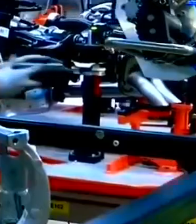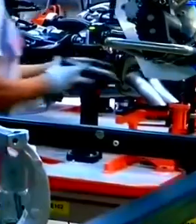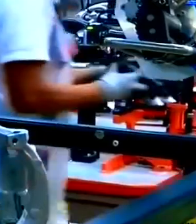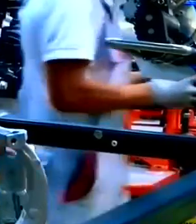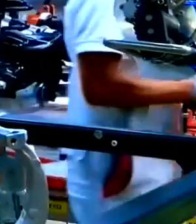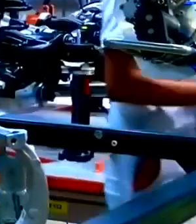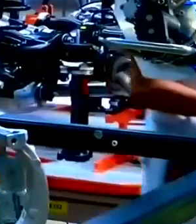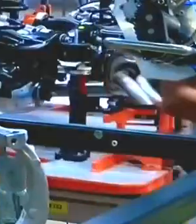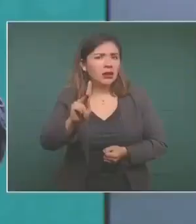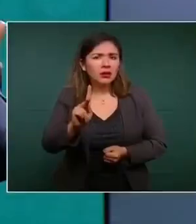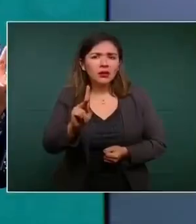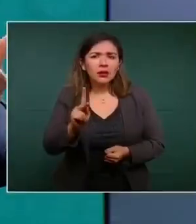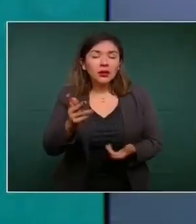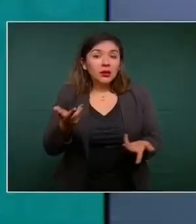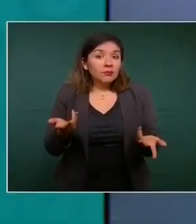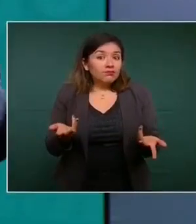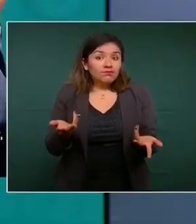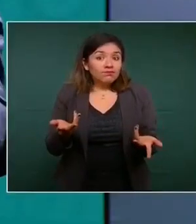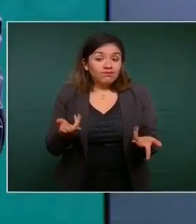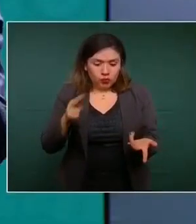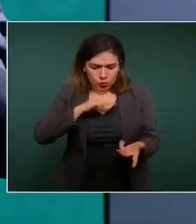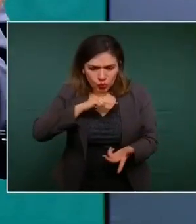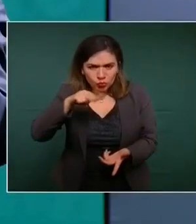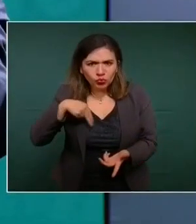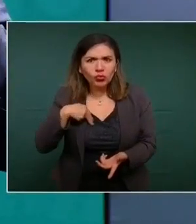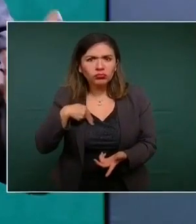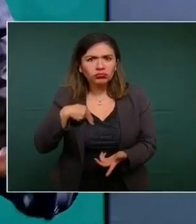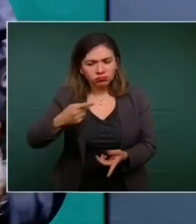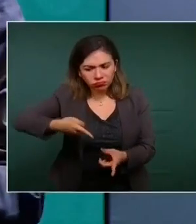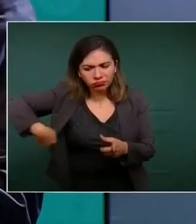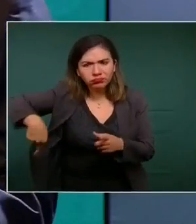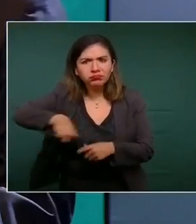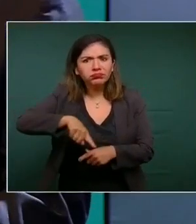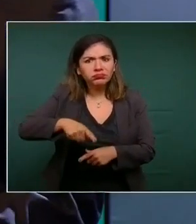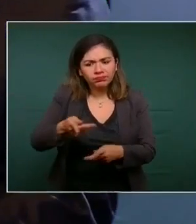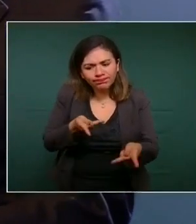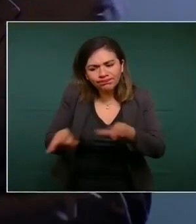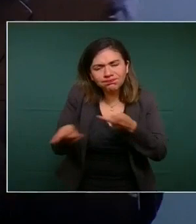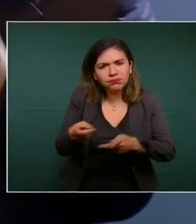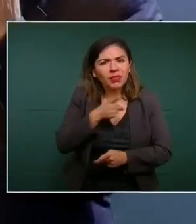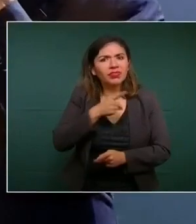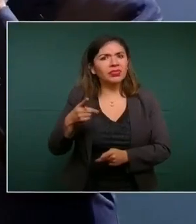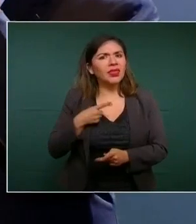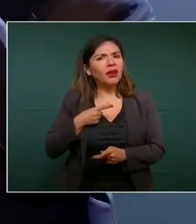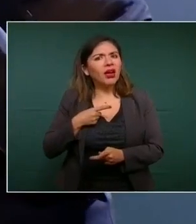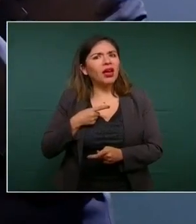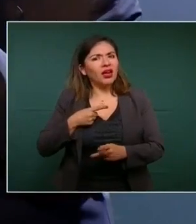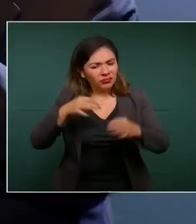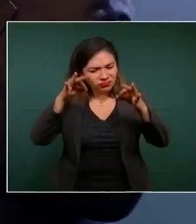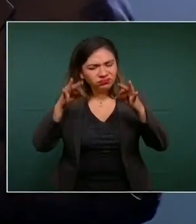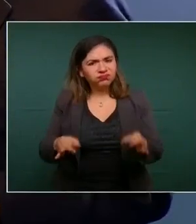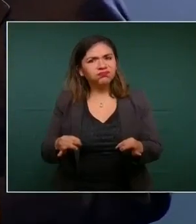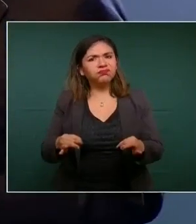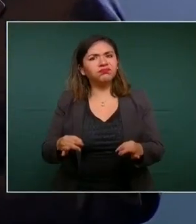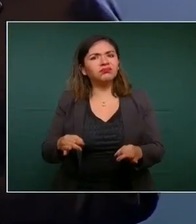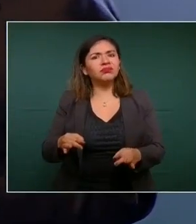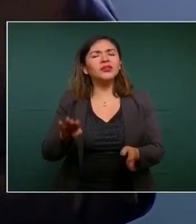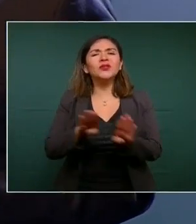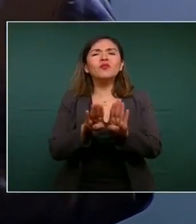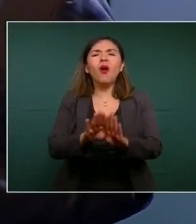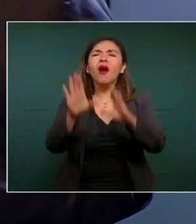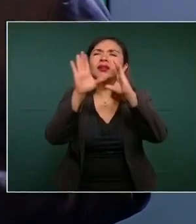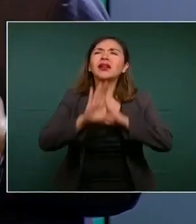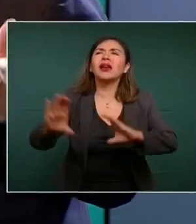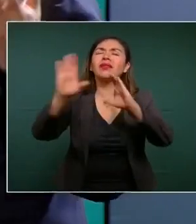dijo nosotros tenemos que cantar gracias a la vida